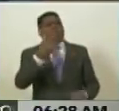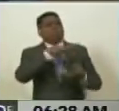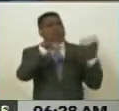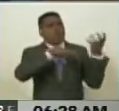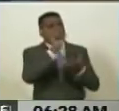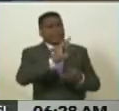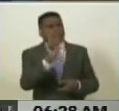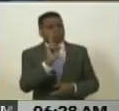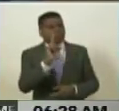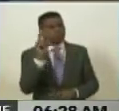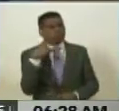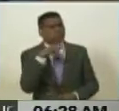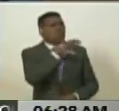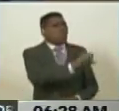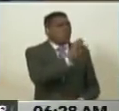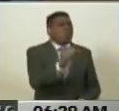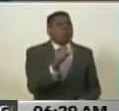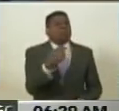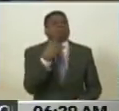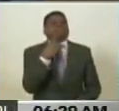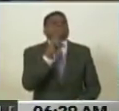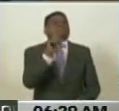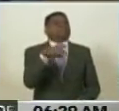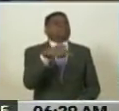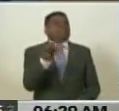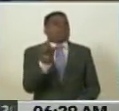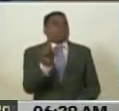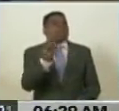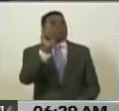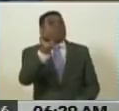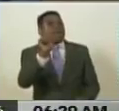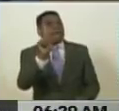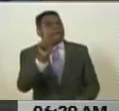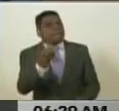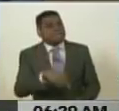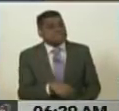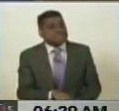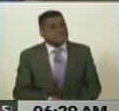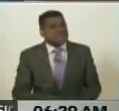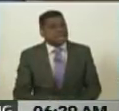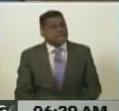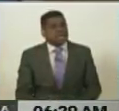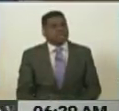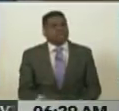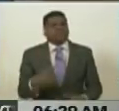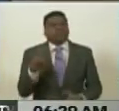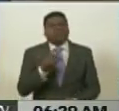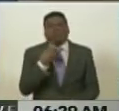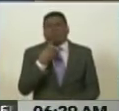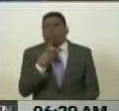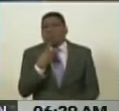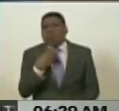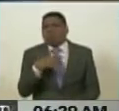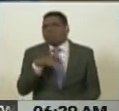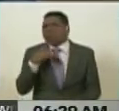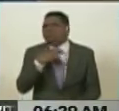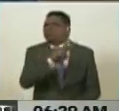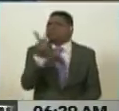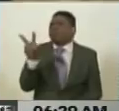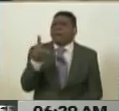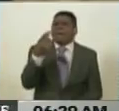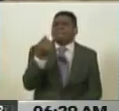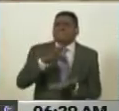no es nada más el poder adquisitivo, sino también la forma cómo eh se aumentan de manera desproporcionada y de manera desordenada